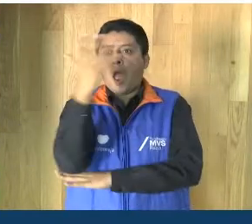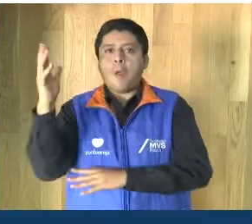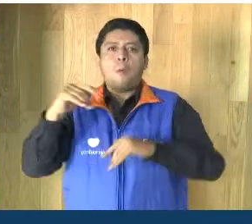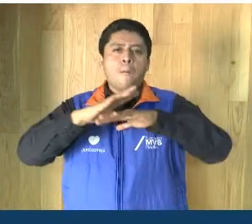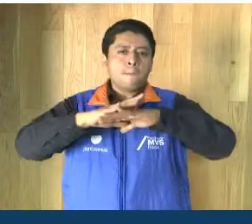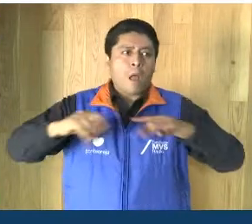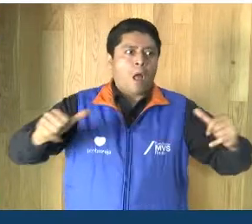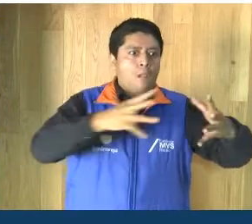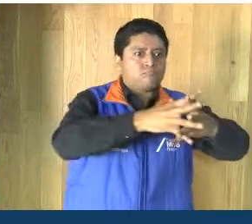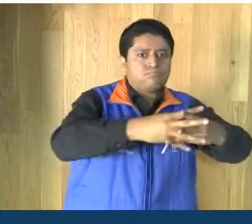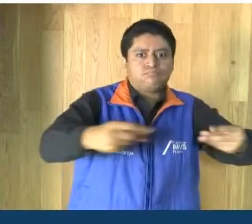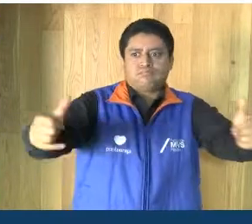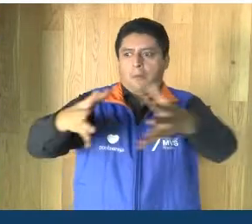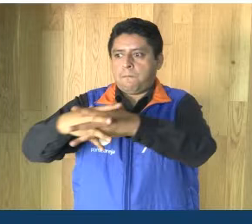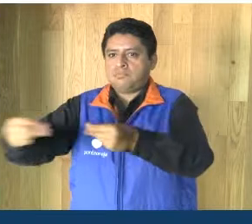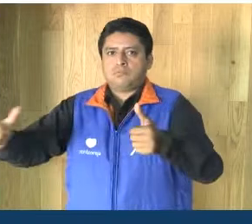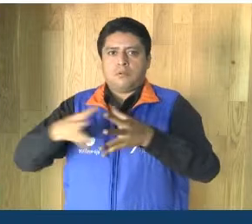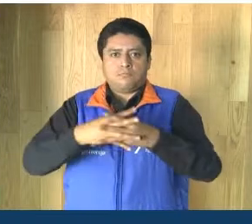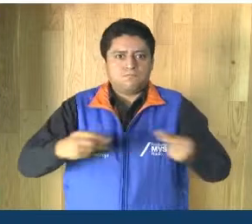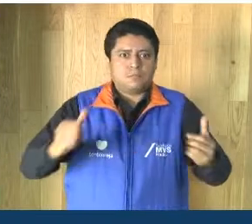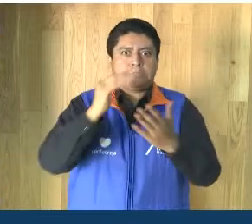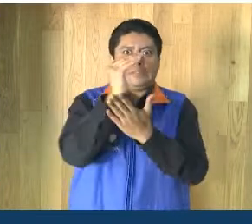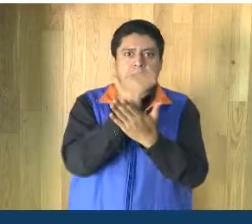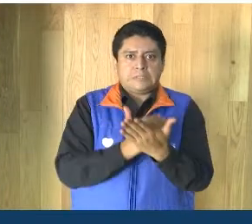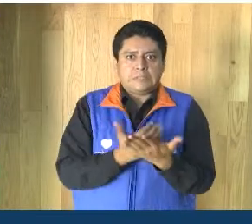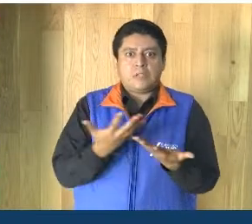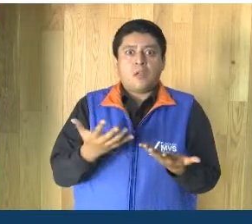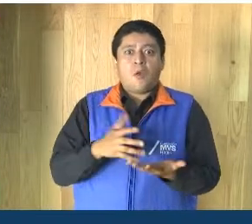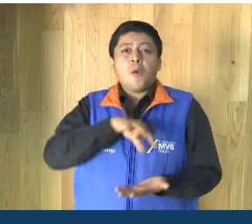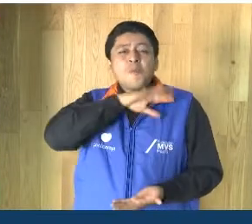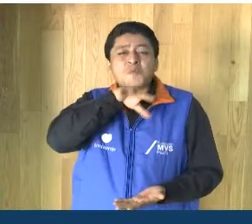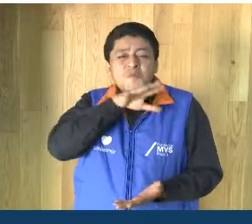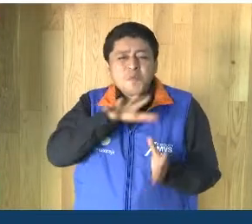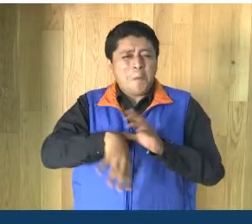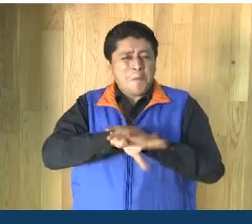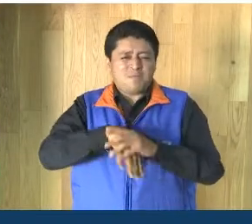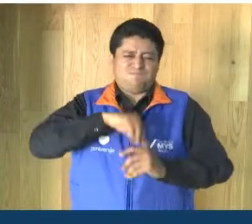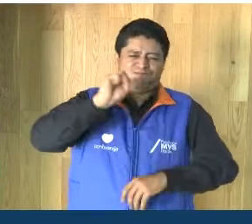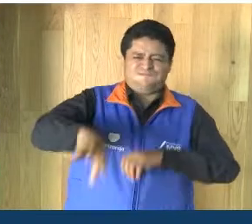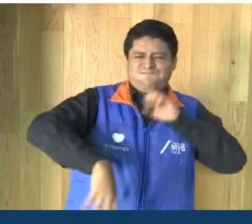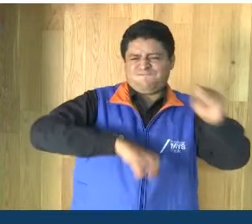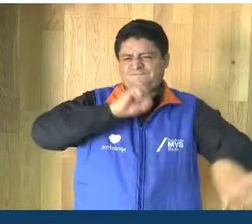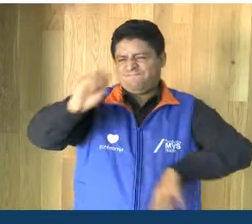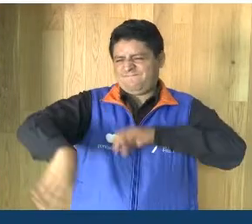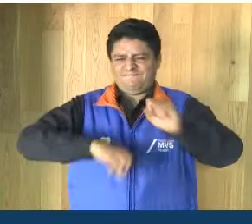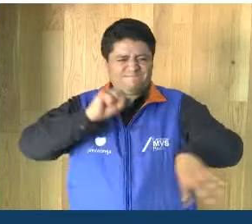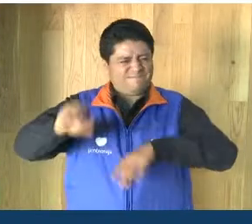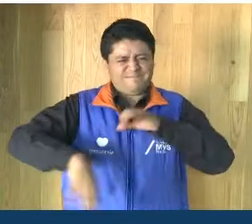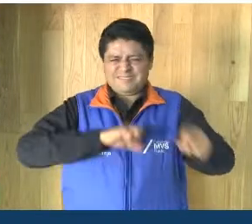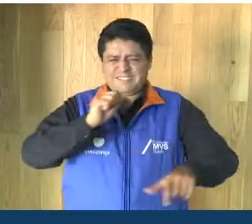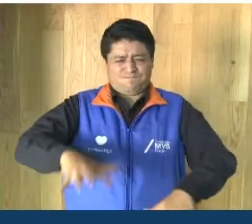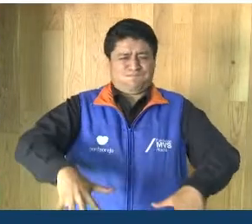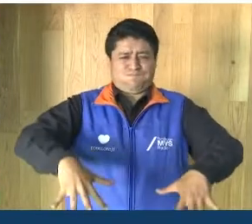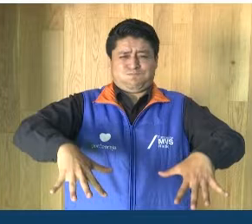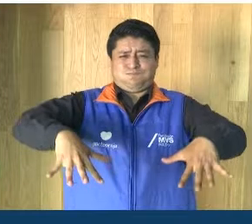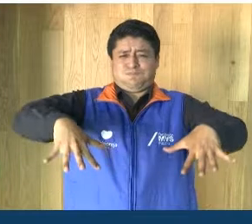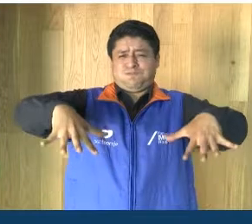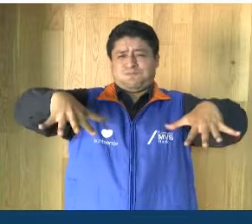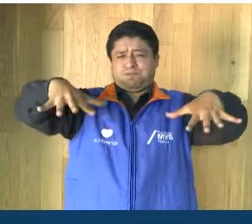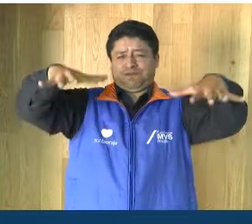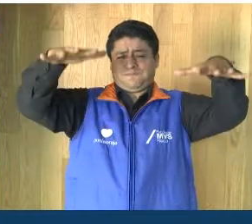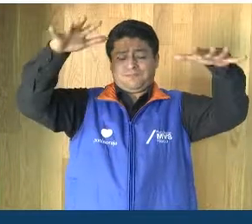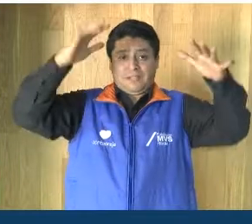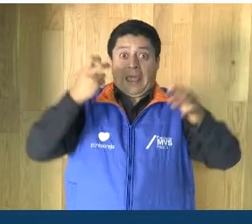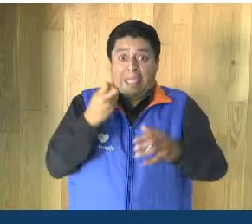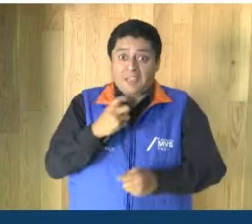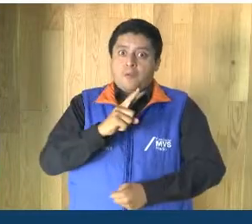ya estamos sufriendo, ¿no?, o el impacto, la contaminación debido al hombre, ¿no? Yo creo que